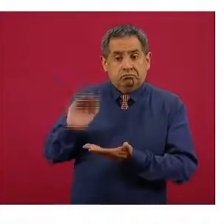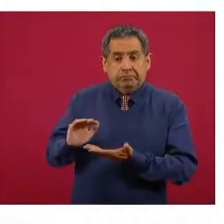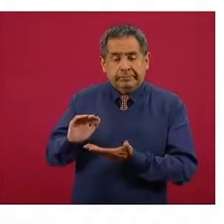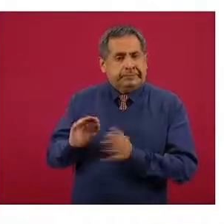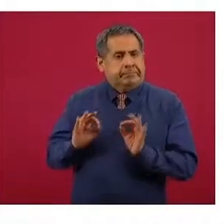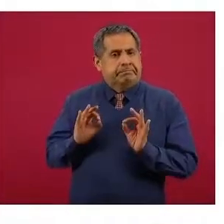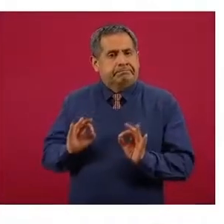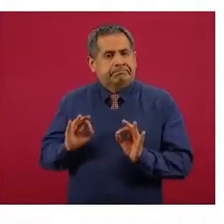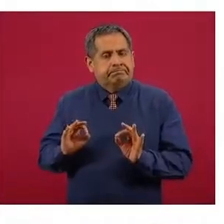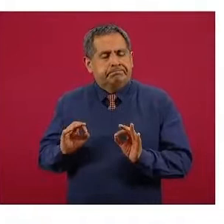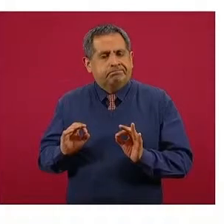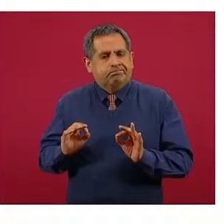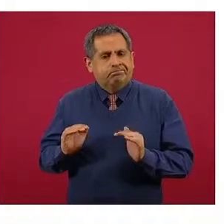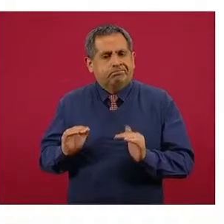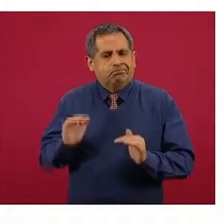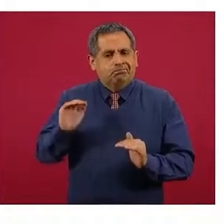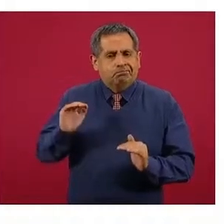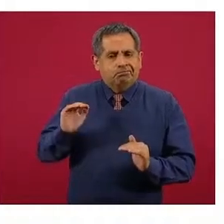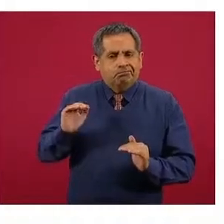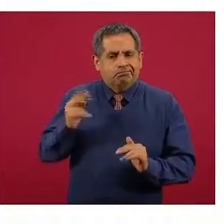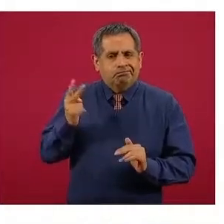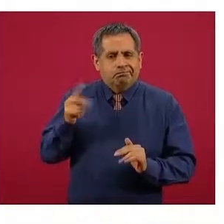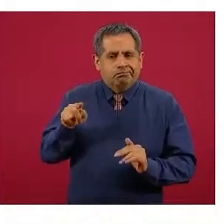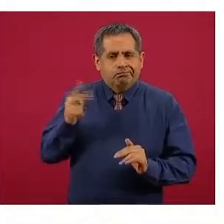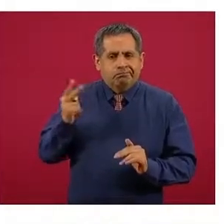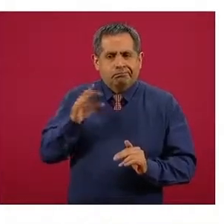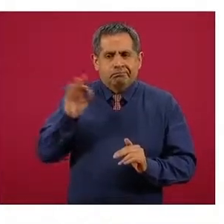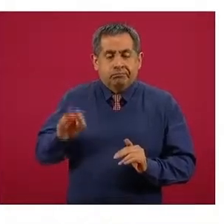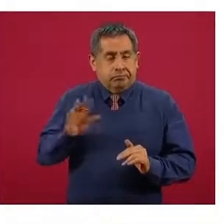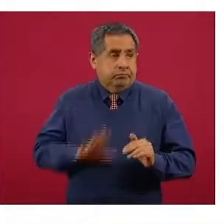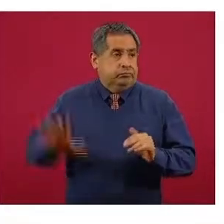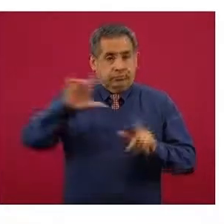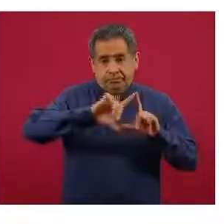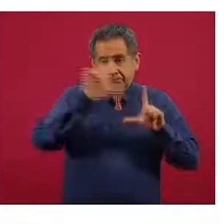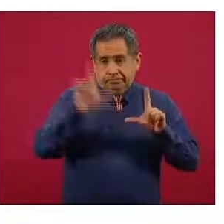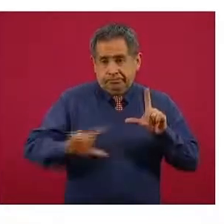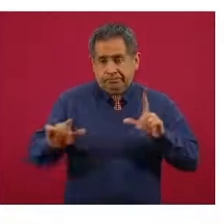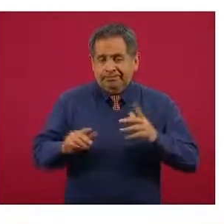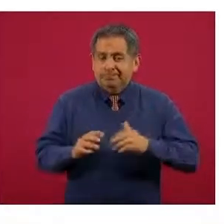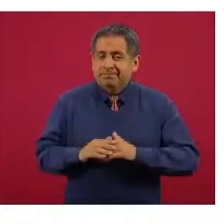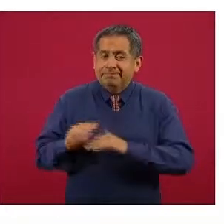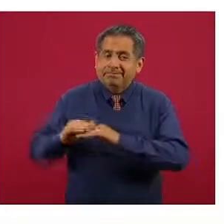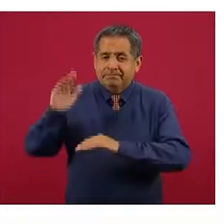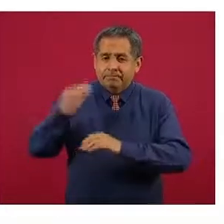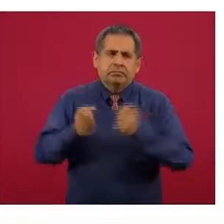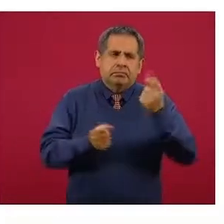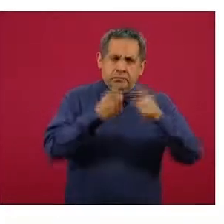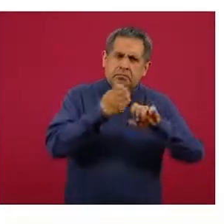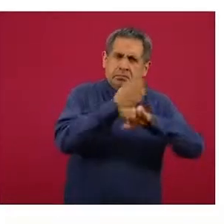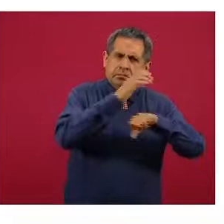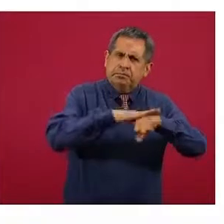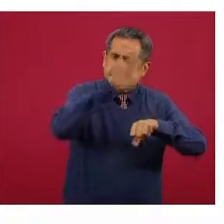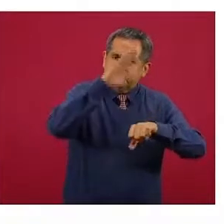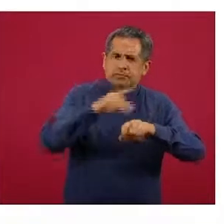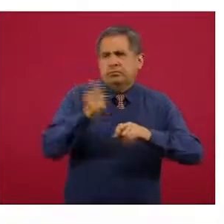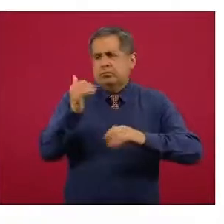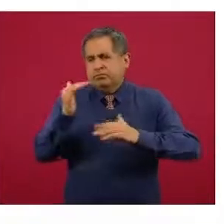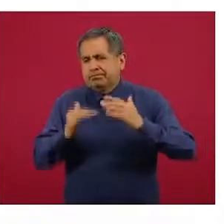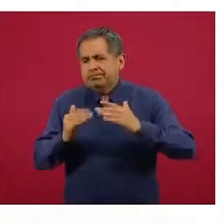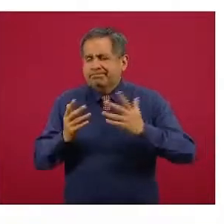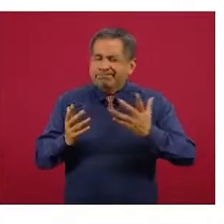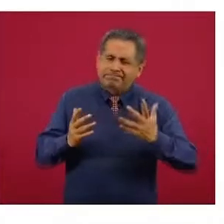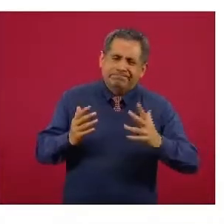crecimiento. Y ahorita están en 2.2%. Es el promedio nacional. Es mayor en unas entidades federativas que en otras. Y